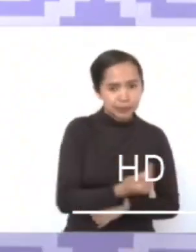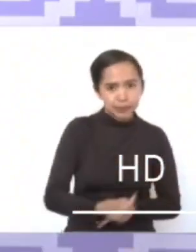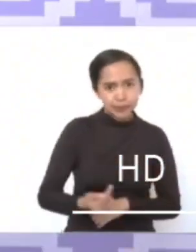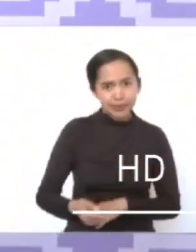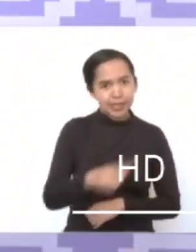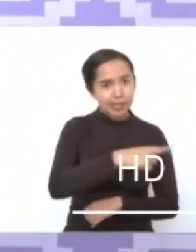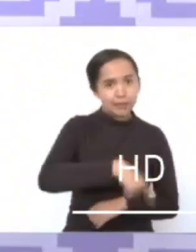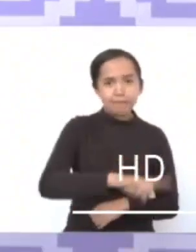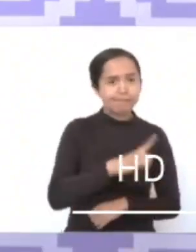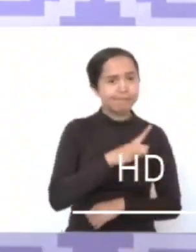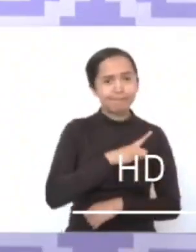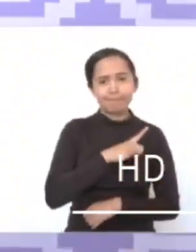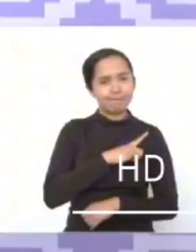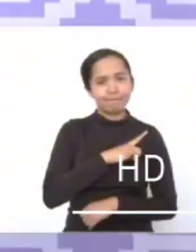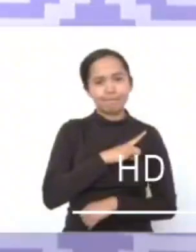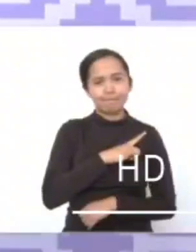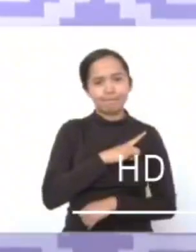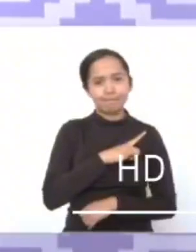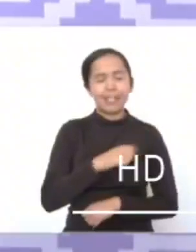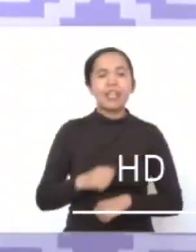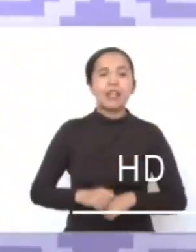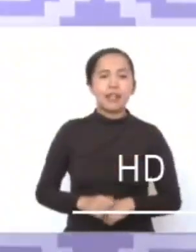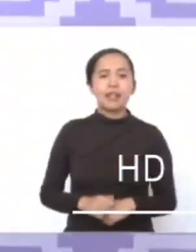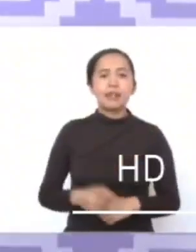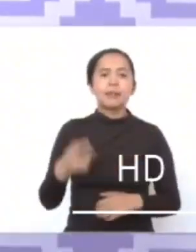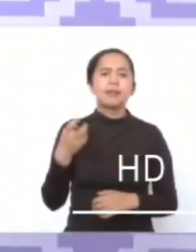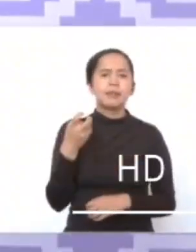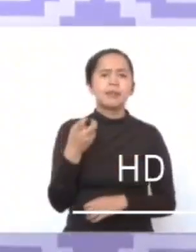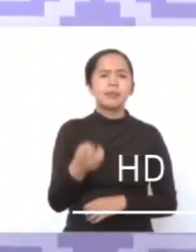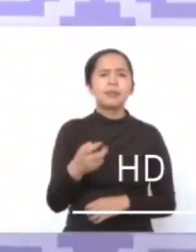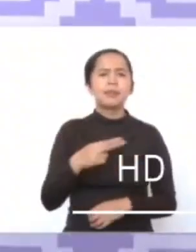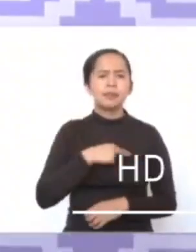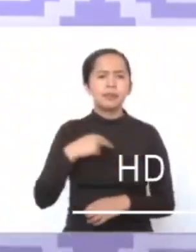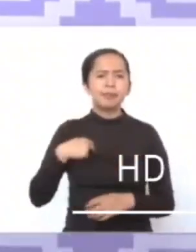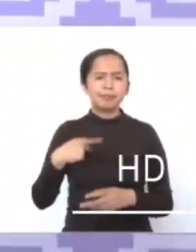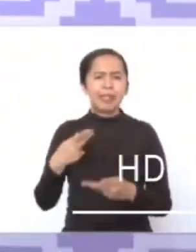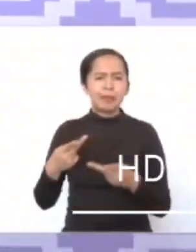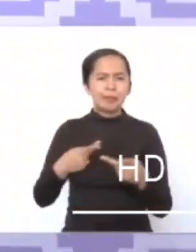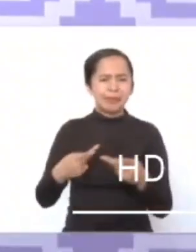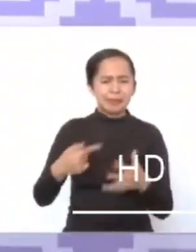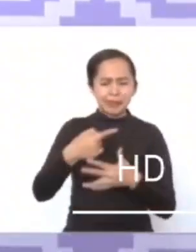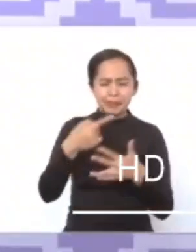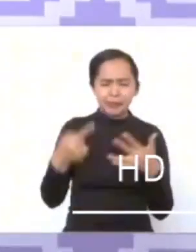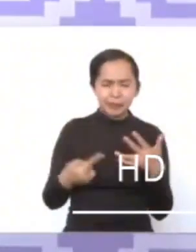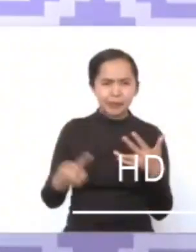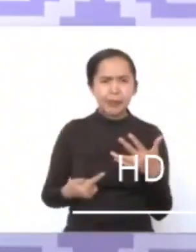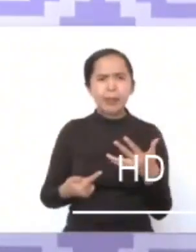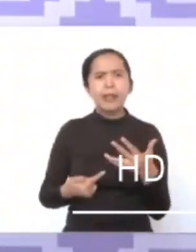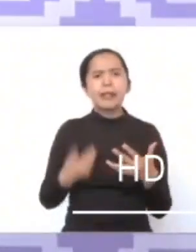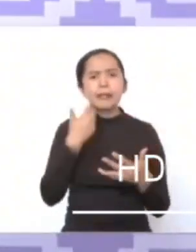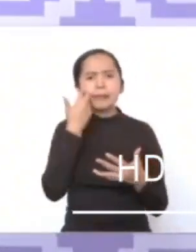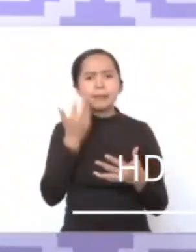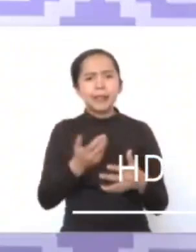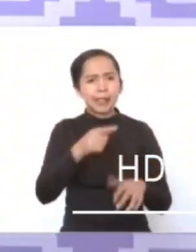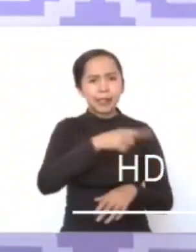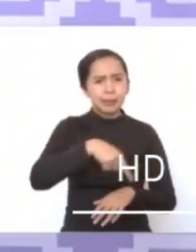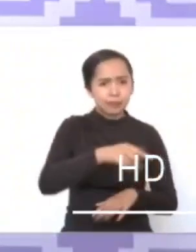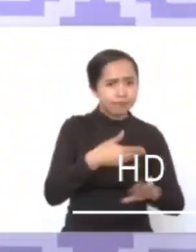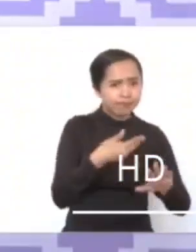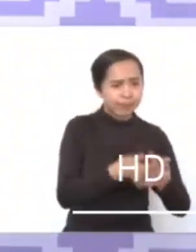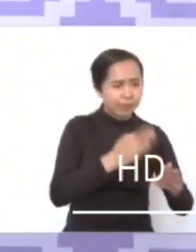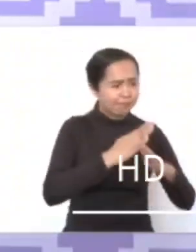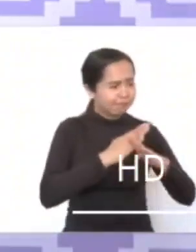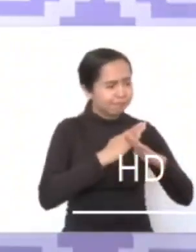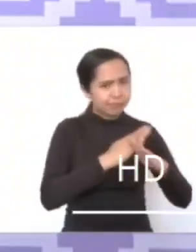solas. Como sabemos, se trata de una estrategia integral que busca erradicar la violencia en razón de género desde la